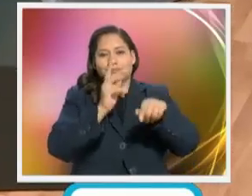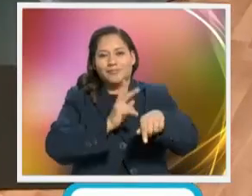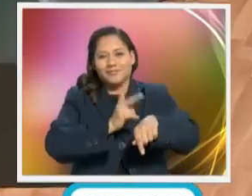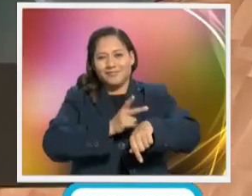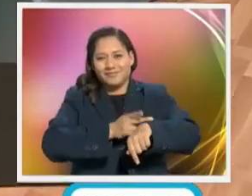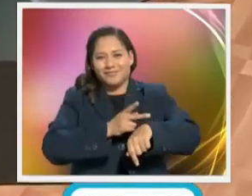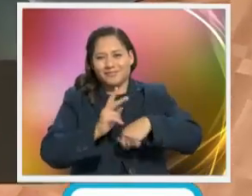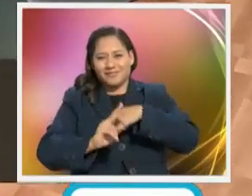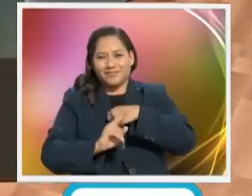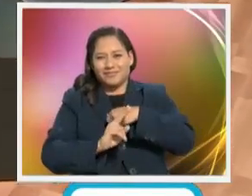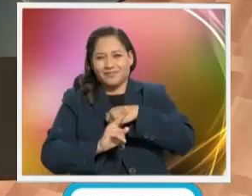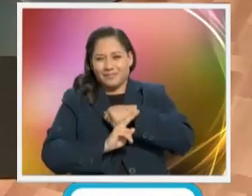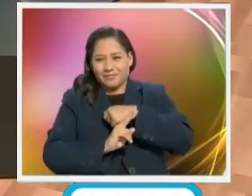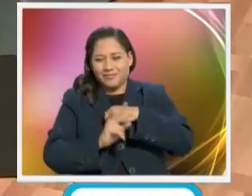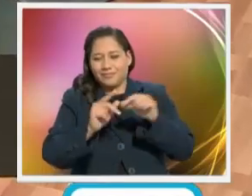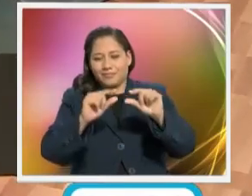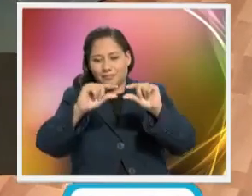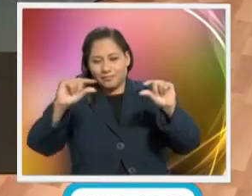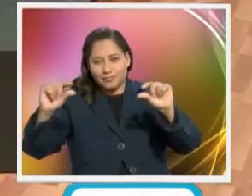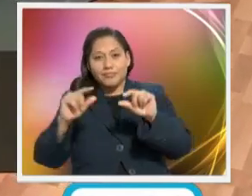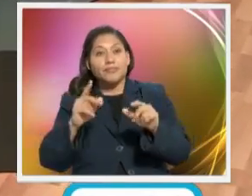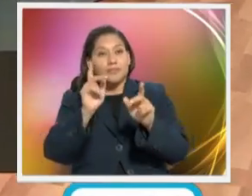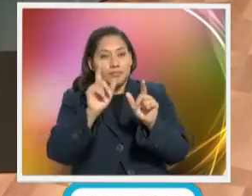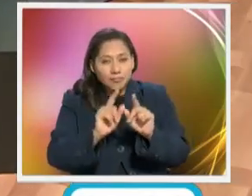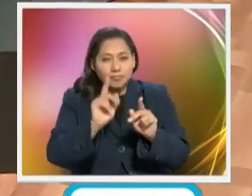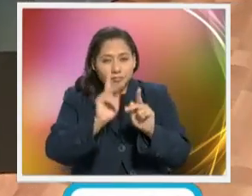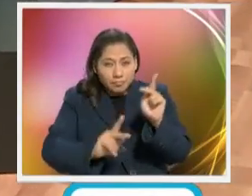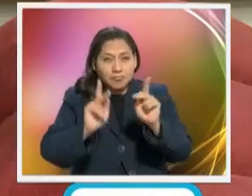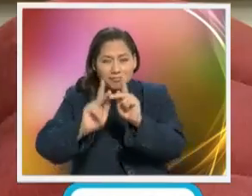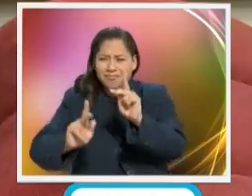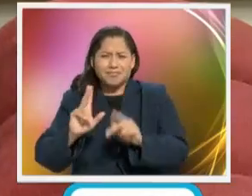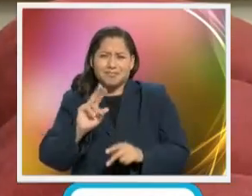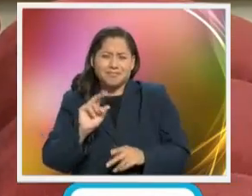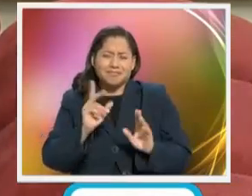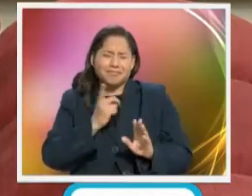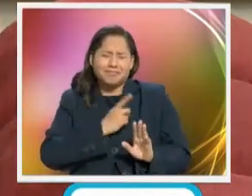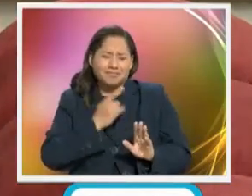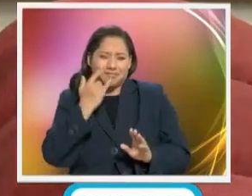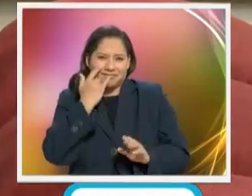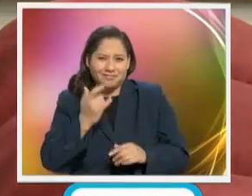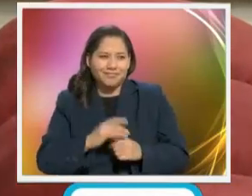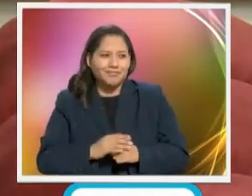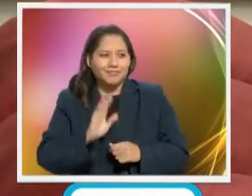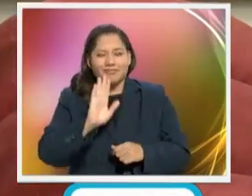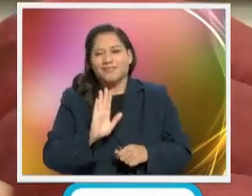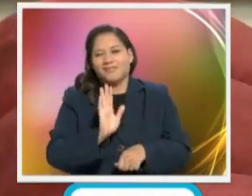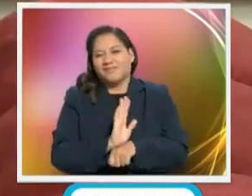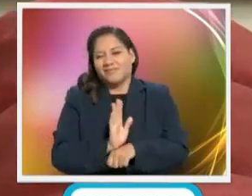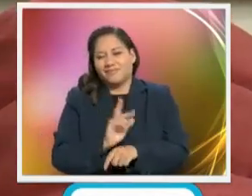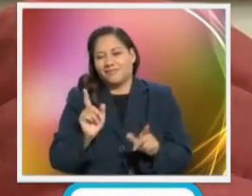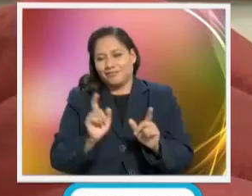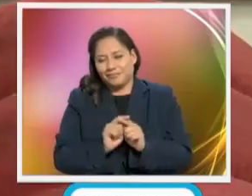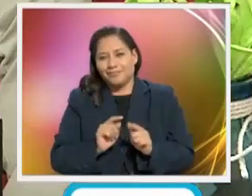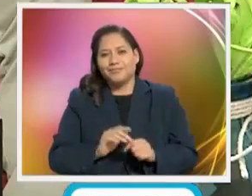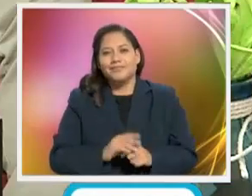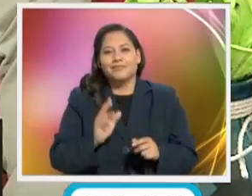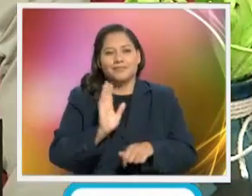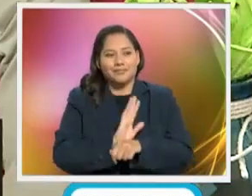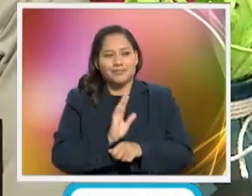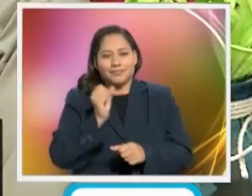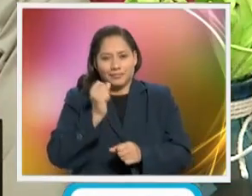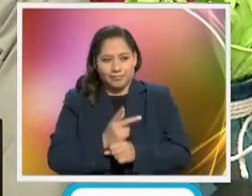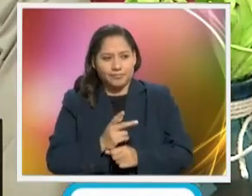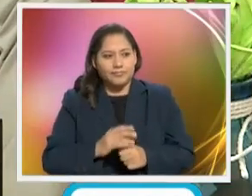que no entendían. ¿ves? No es O ni sea, siquiera un corto tampoco, no, es que ¿no? es como, quién sabe, es el protocine. Bueno, el cine temprano, más